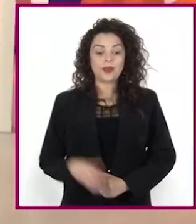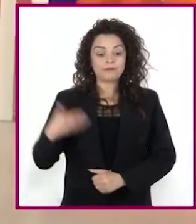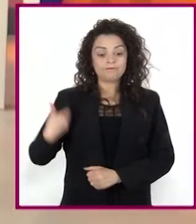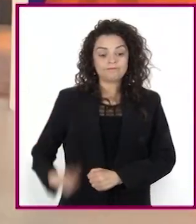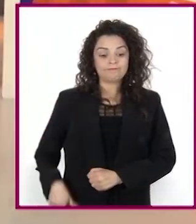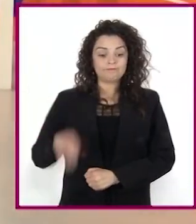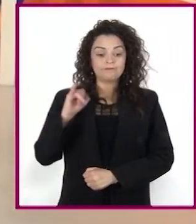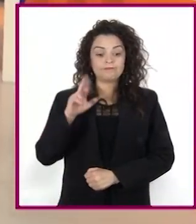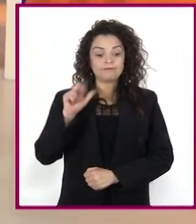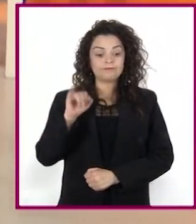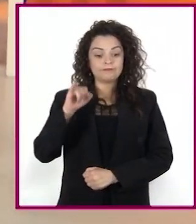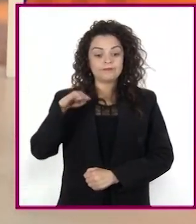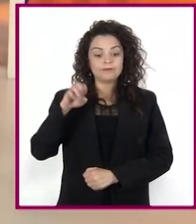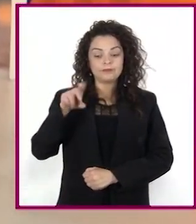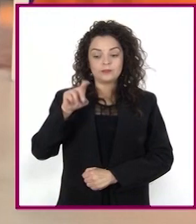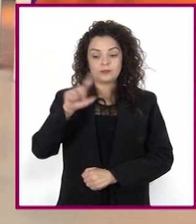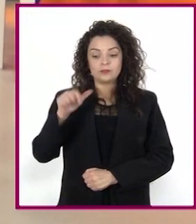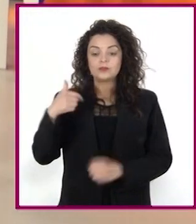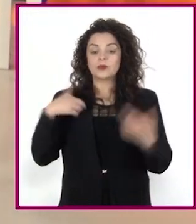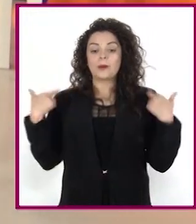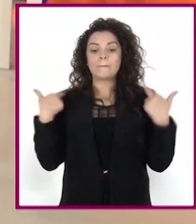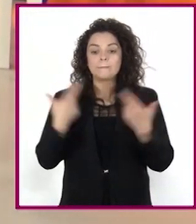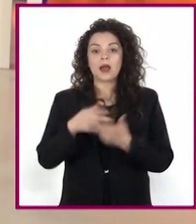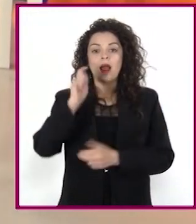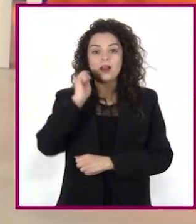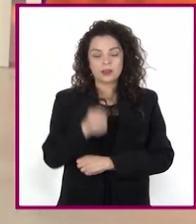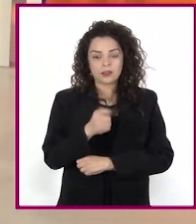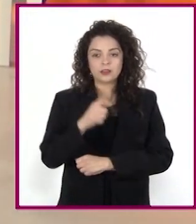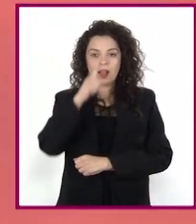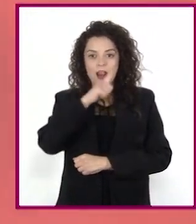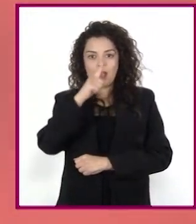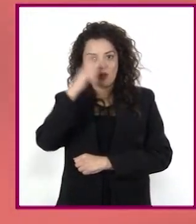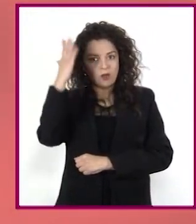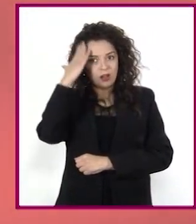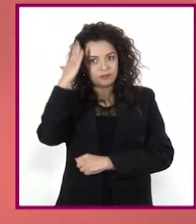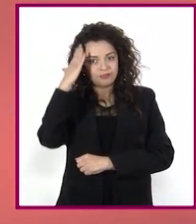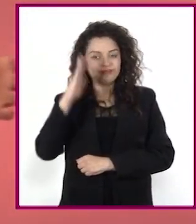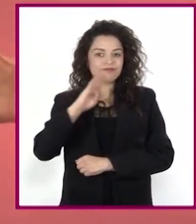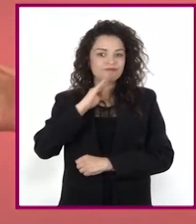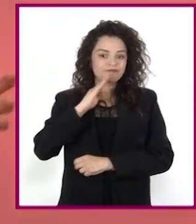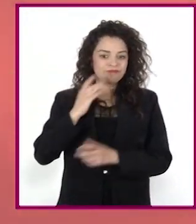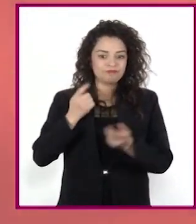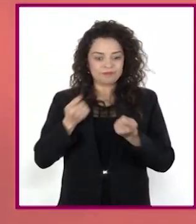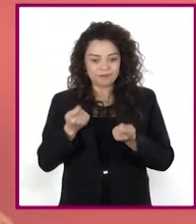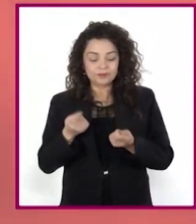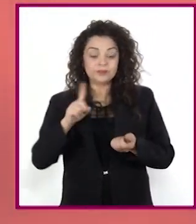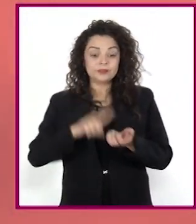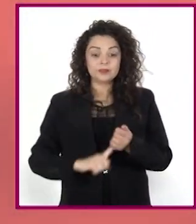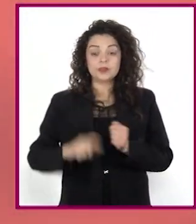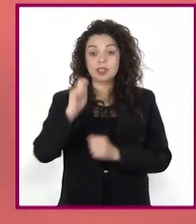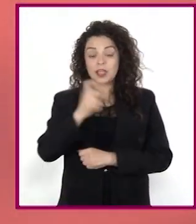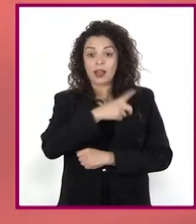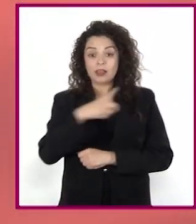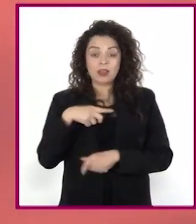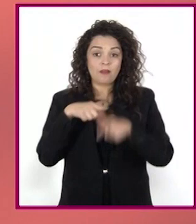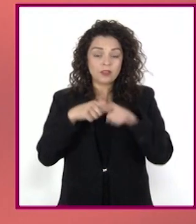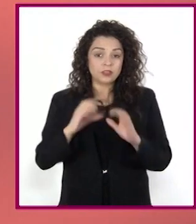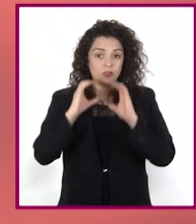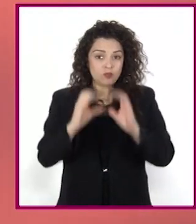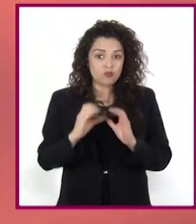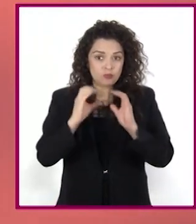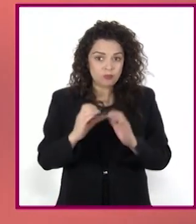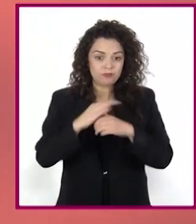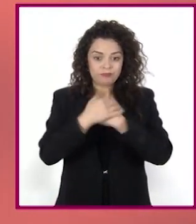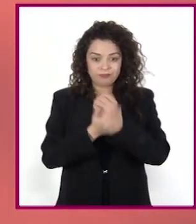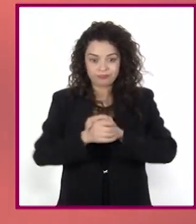soy maestra de lengua materna. Les recordamos que es necesario continuar con las medidas de higiene y salud, lavarnos las manos y alimentarnos